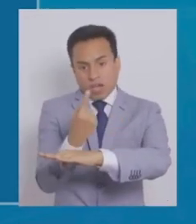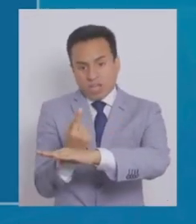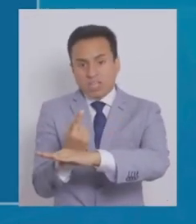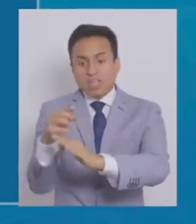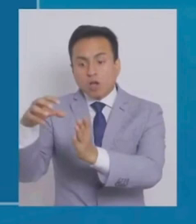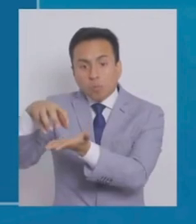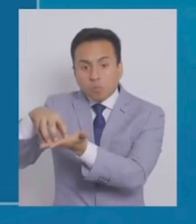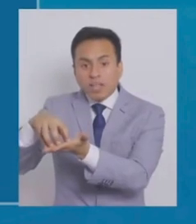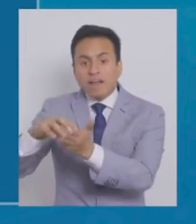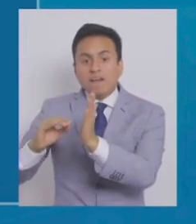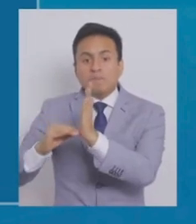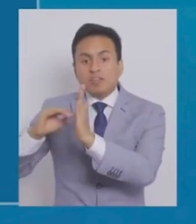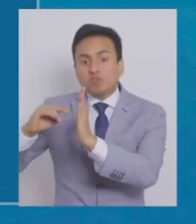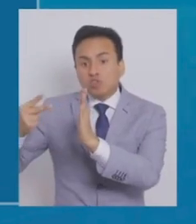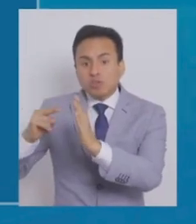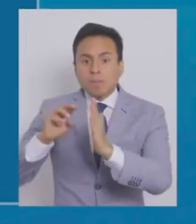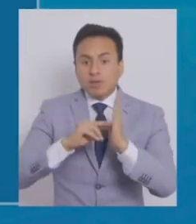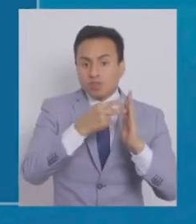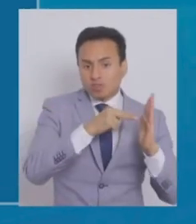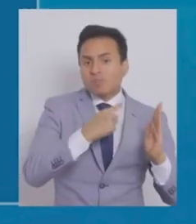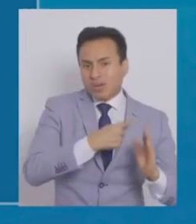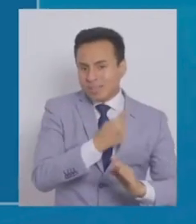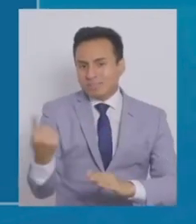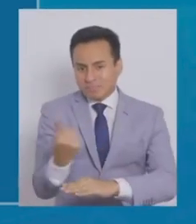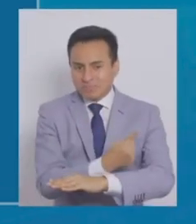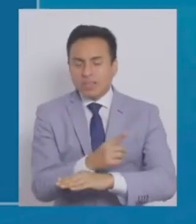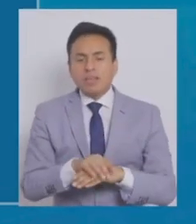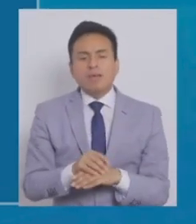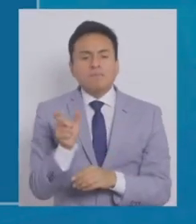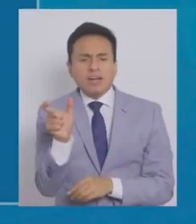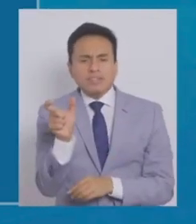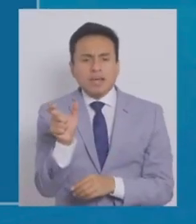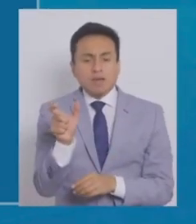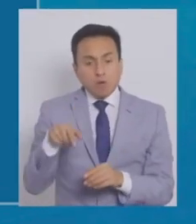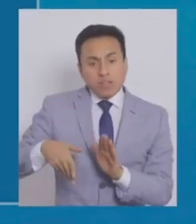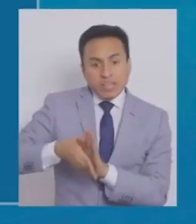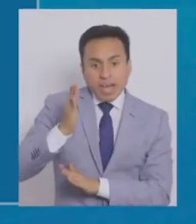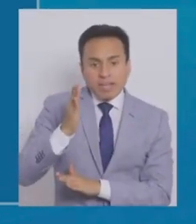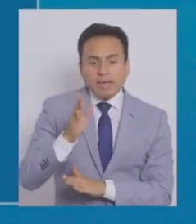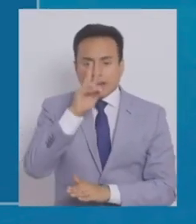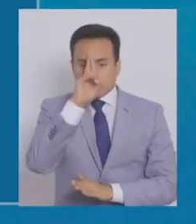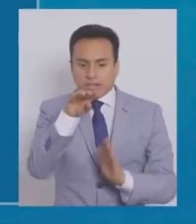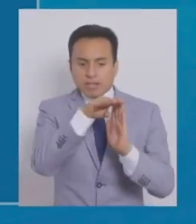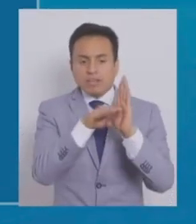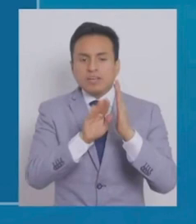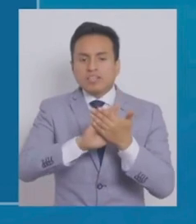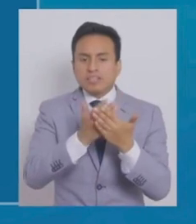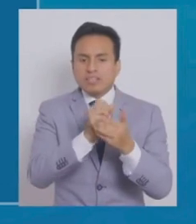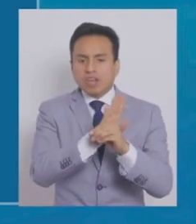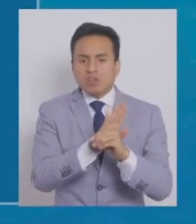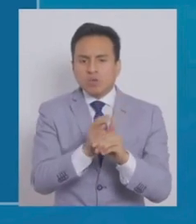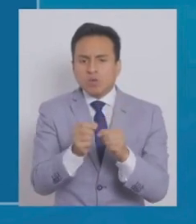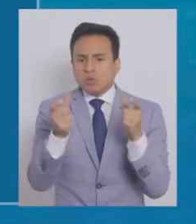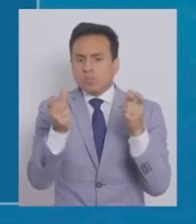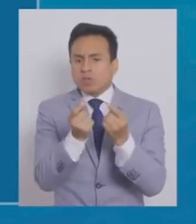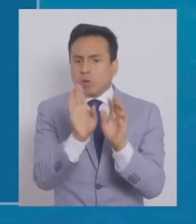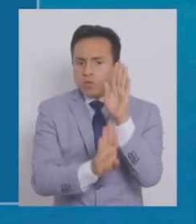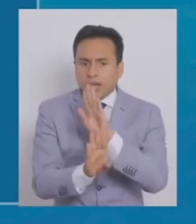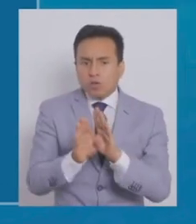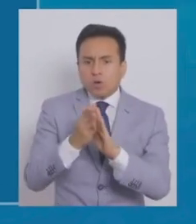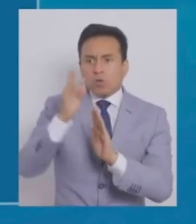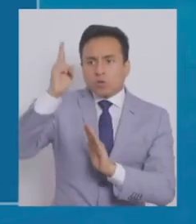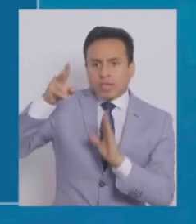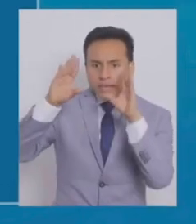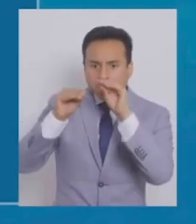al menos en paso 2 las personas que tengan el pase de movilidad deben respetar las medidas sanitarias como los aforos y el toque de queda y se